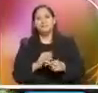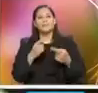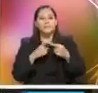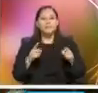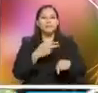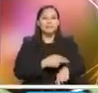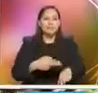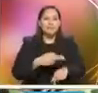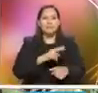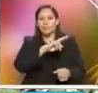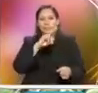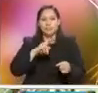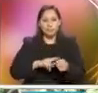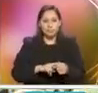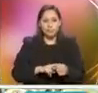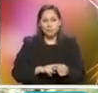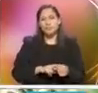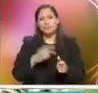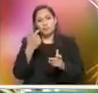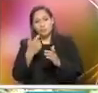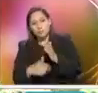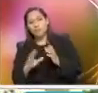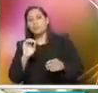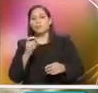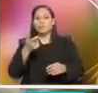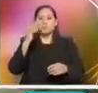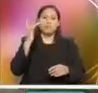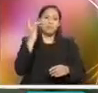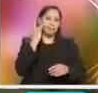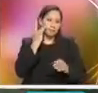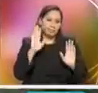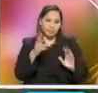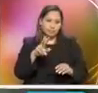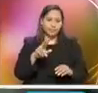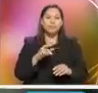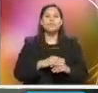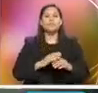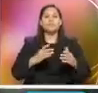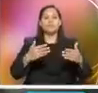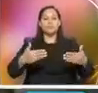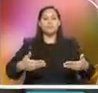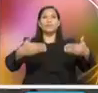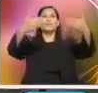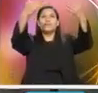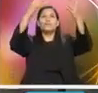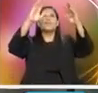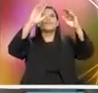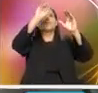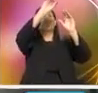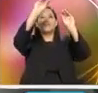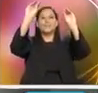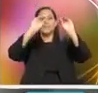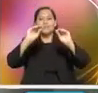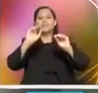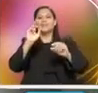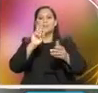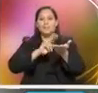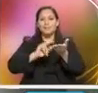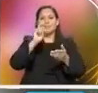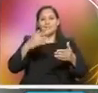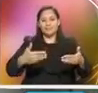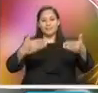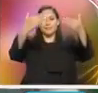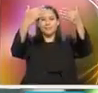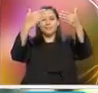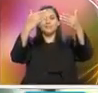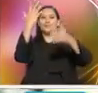naturación, del más barato hasta el más sofisticado. Estos muros verdes que dices son los que les llaman jardines verticales, ¿no? Exactamente.